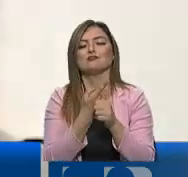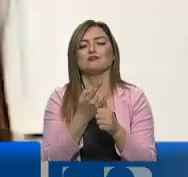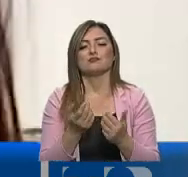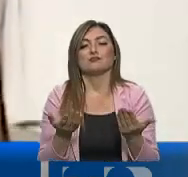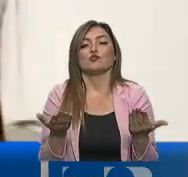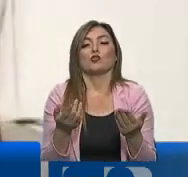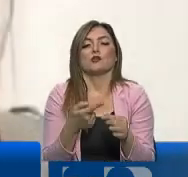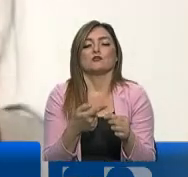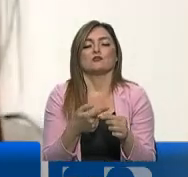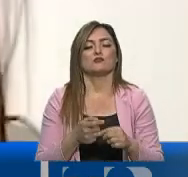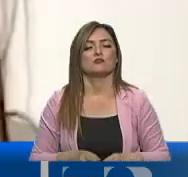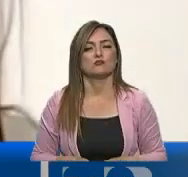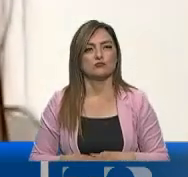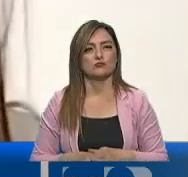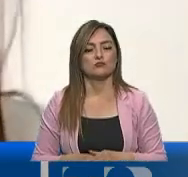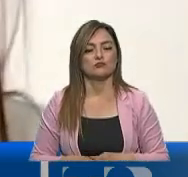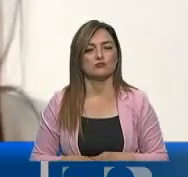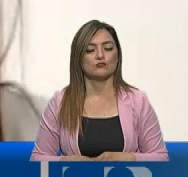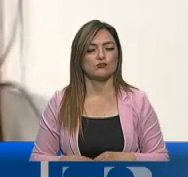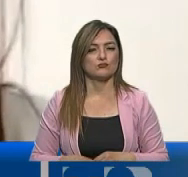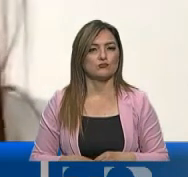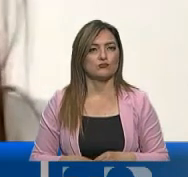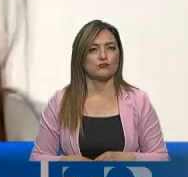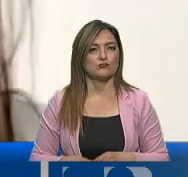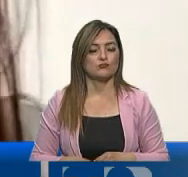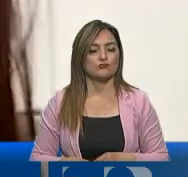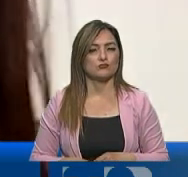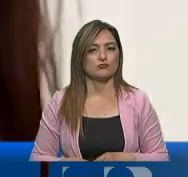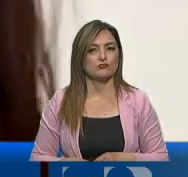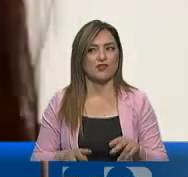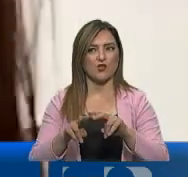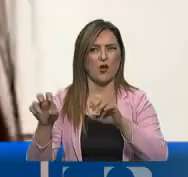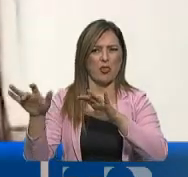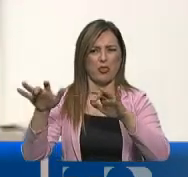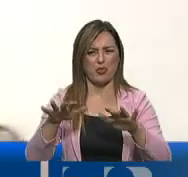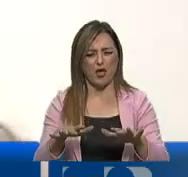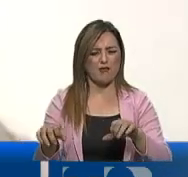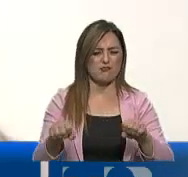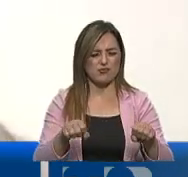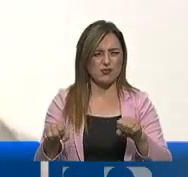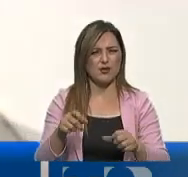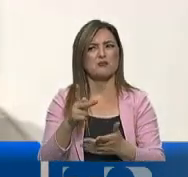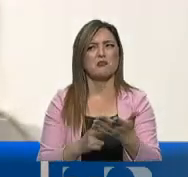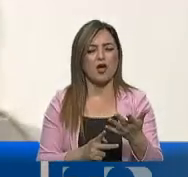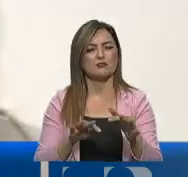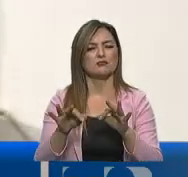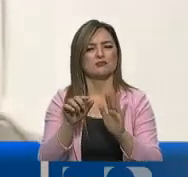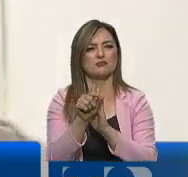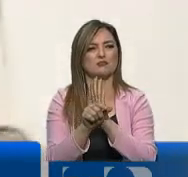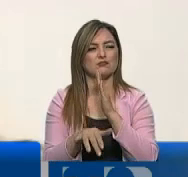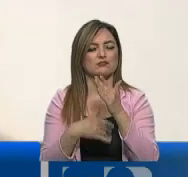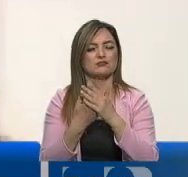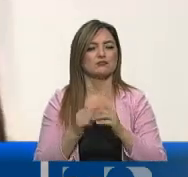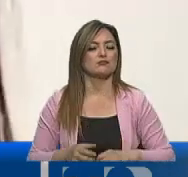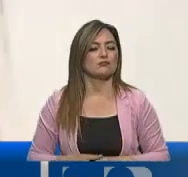está ubicado Quito, cómo prevenimos estos desastres, qué pasa con los terremotos,